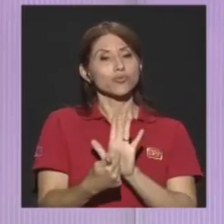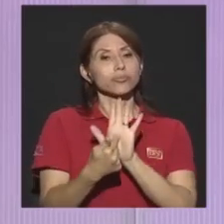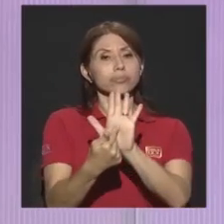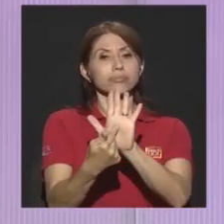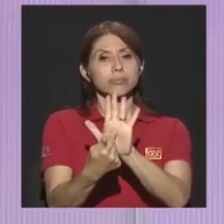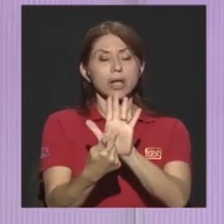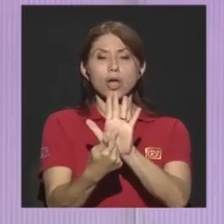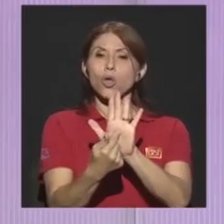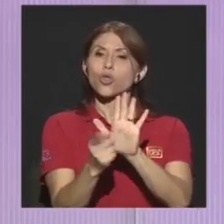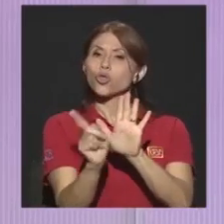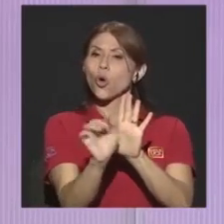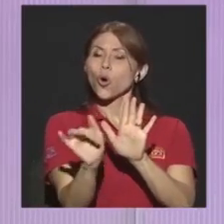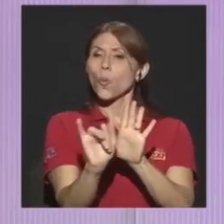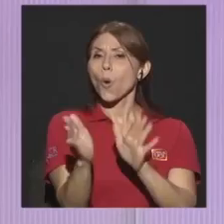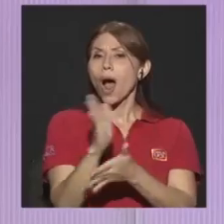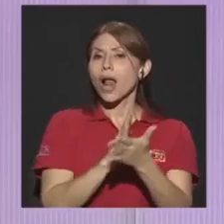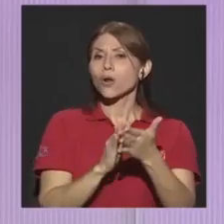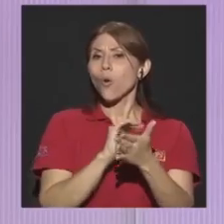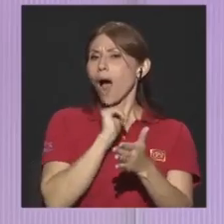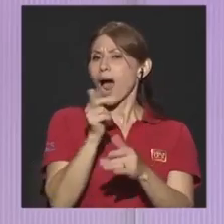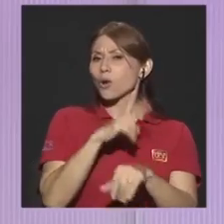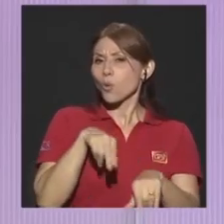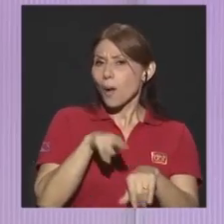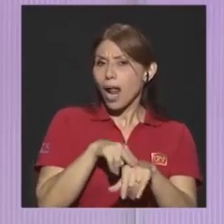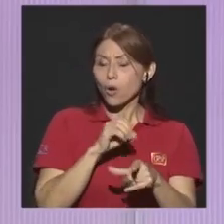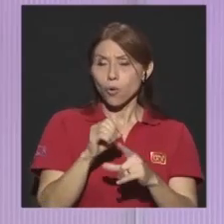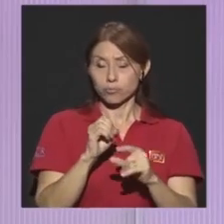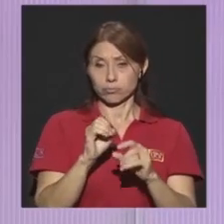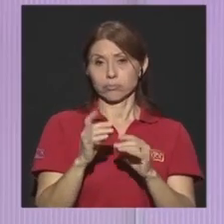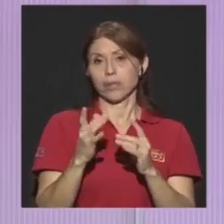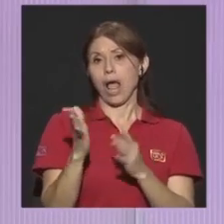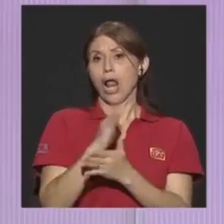no como algo excepcional o anormal, sino más bien como